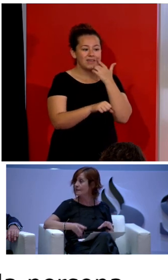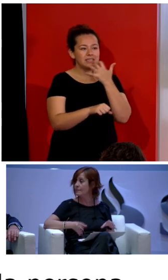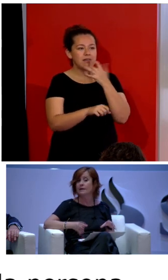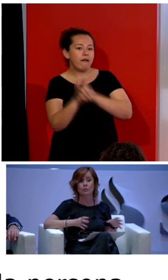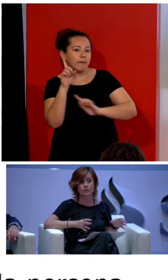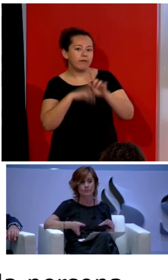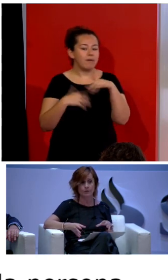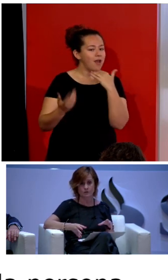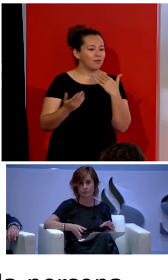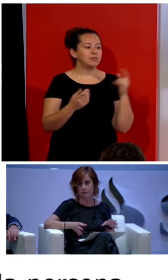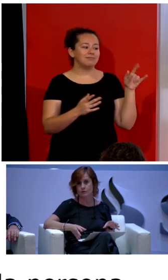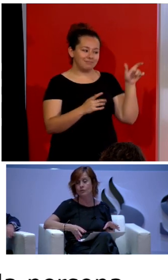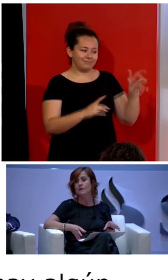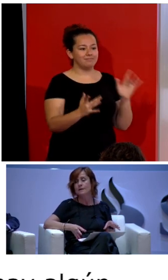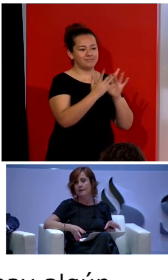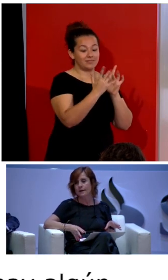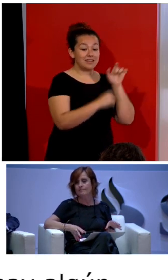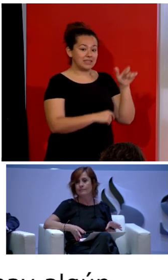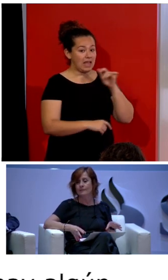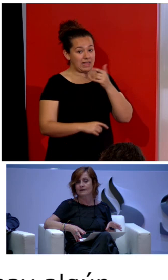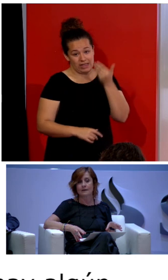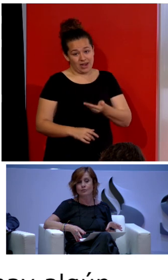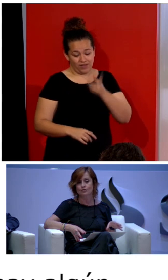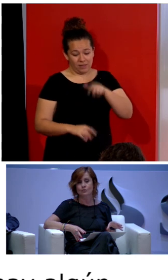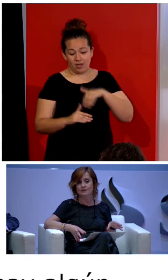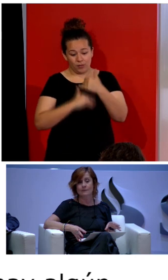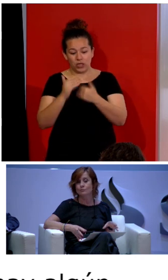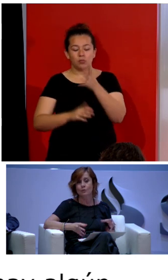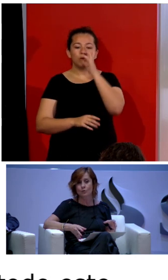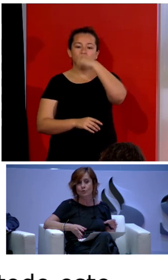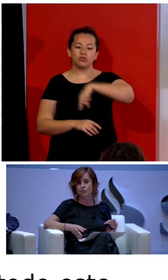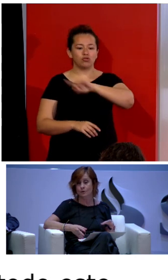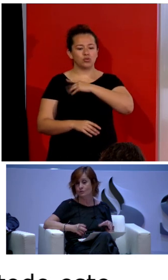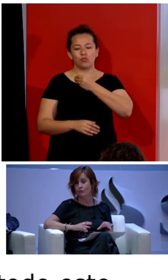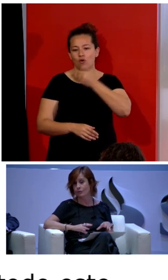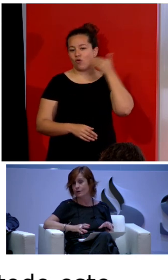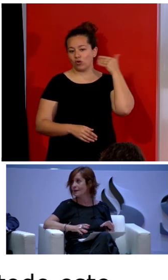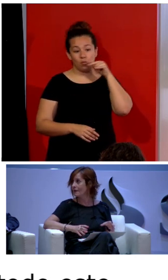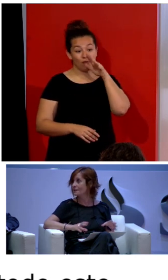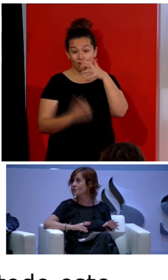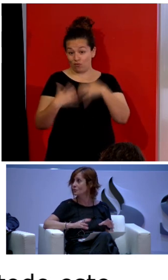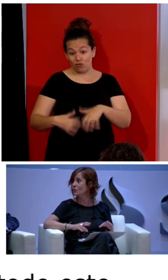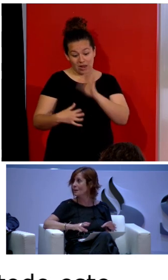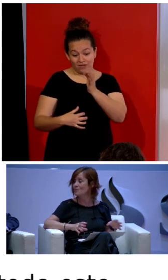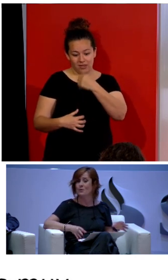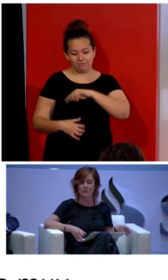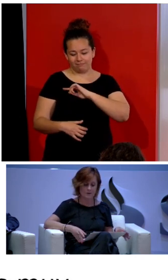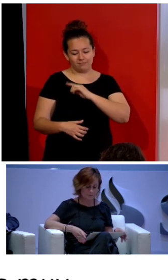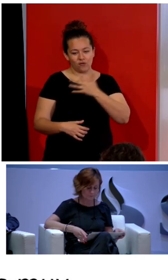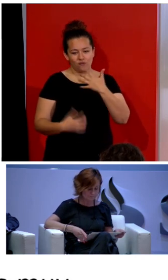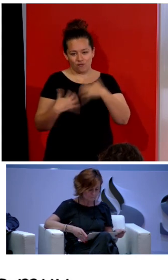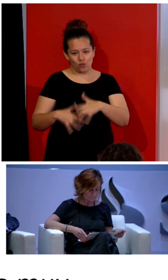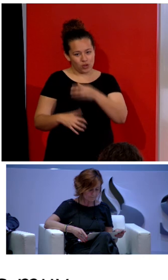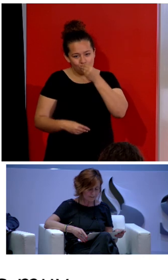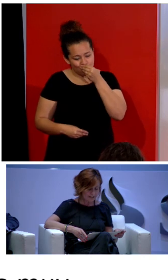clave también en todo este proceso. Por tanto, nosotros estamos muy orgullosos porque esto funciona, la verdad es que nos funciona muy, muy bien,